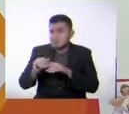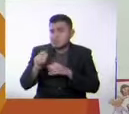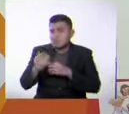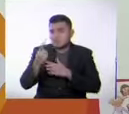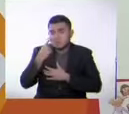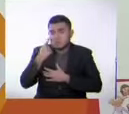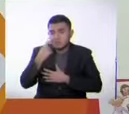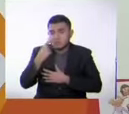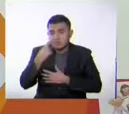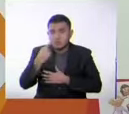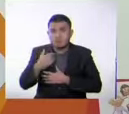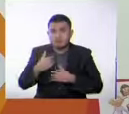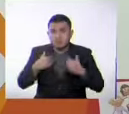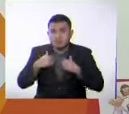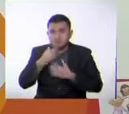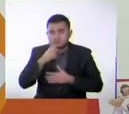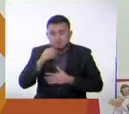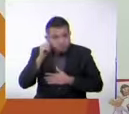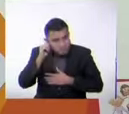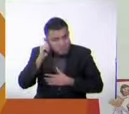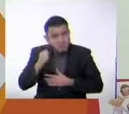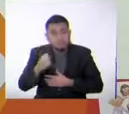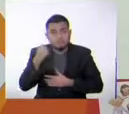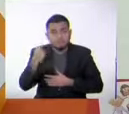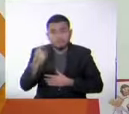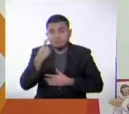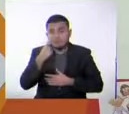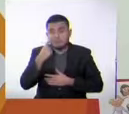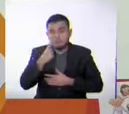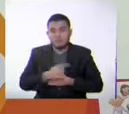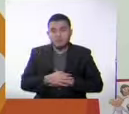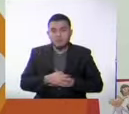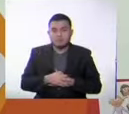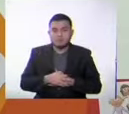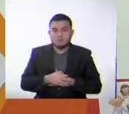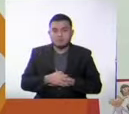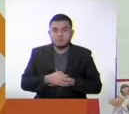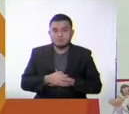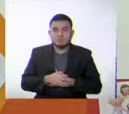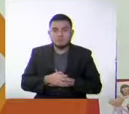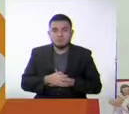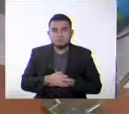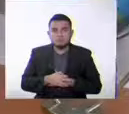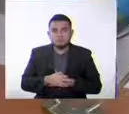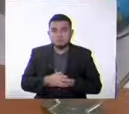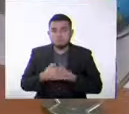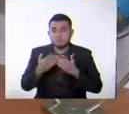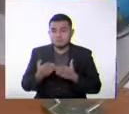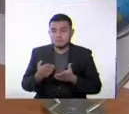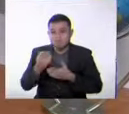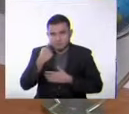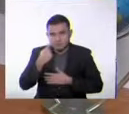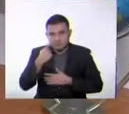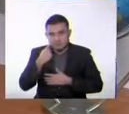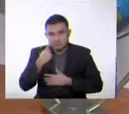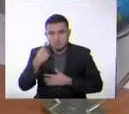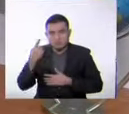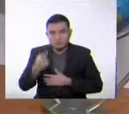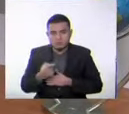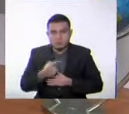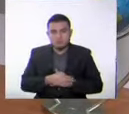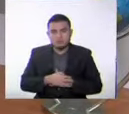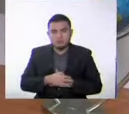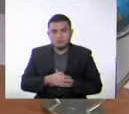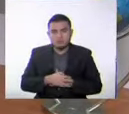cuidados que tienen los abuelos, es importante reconocerlos y de darles el reconocimiento debido y